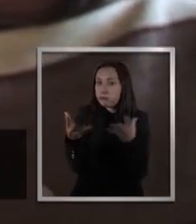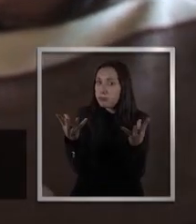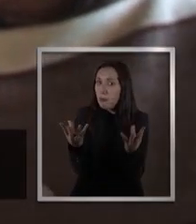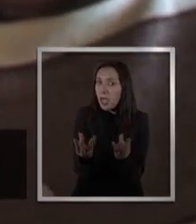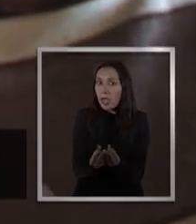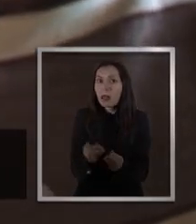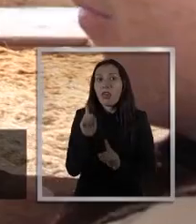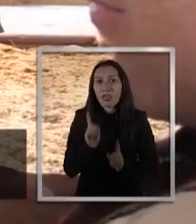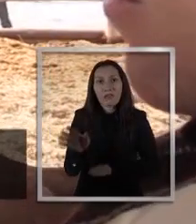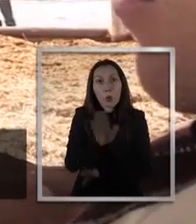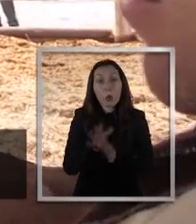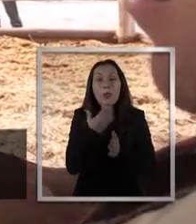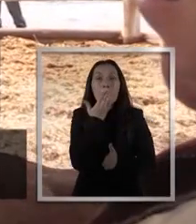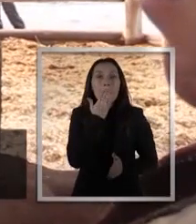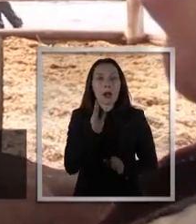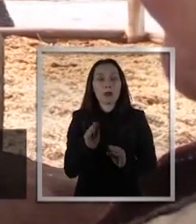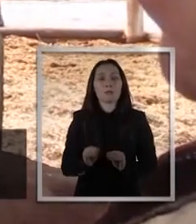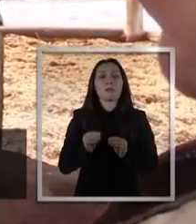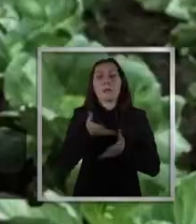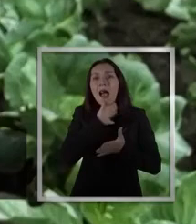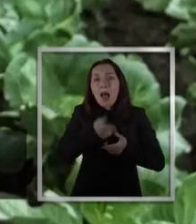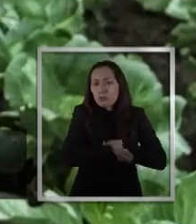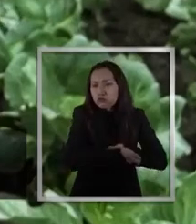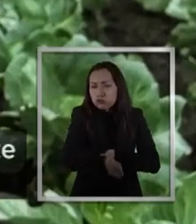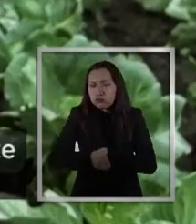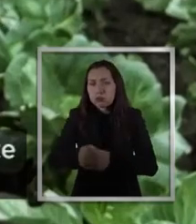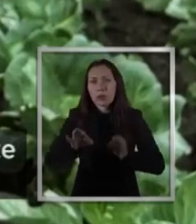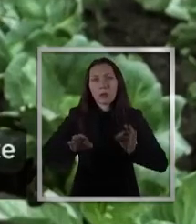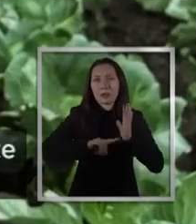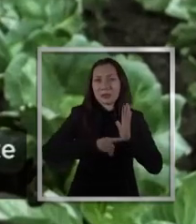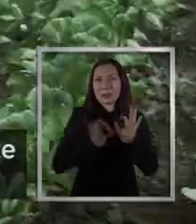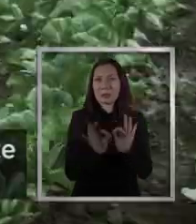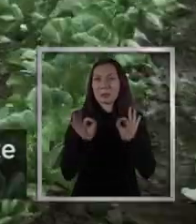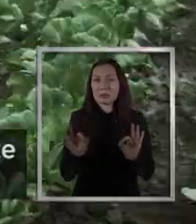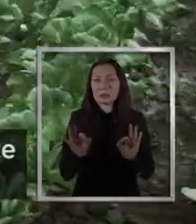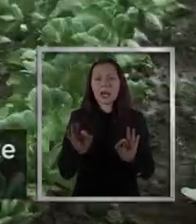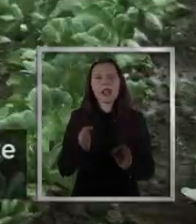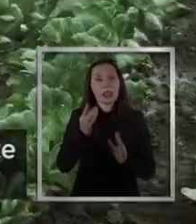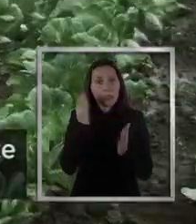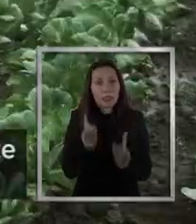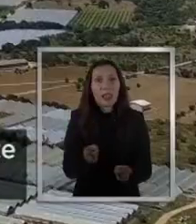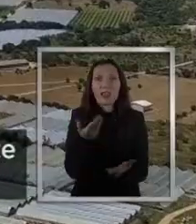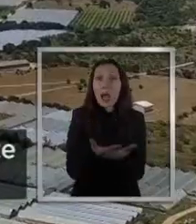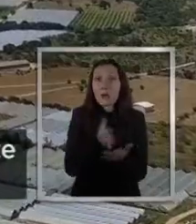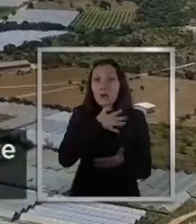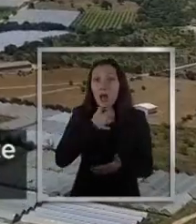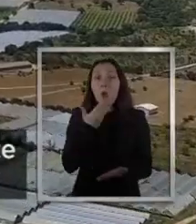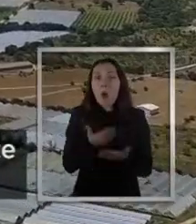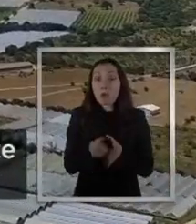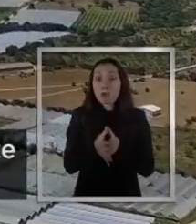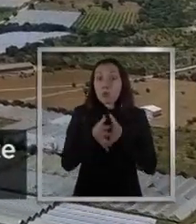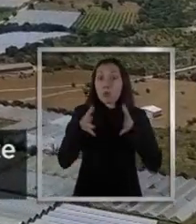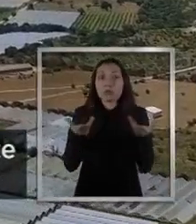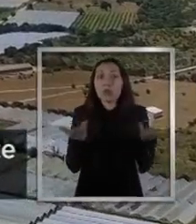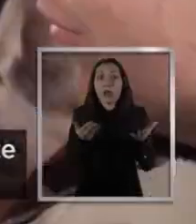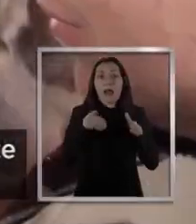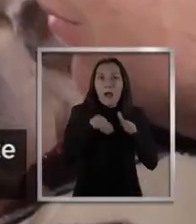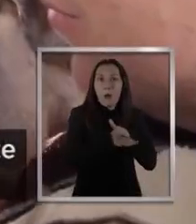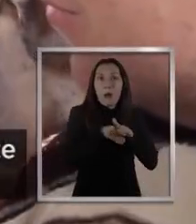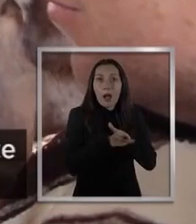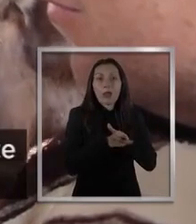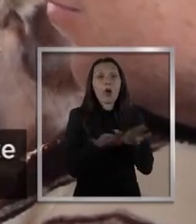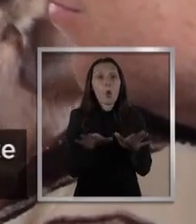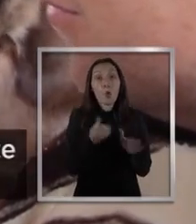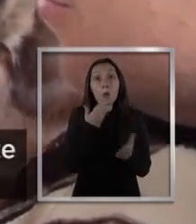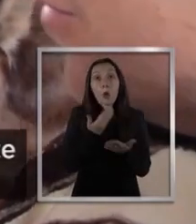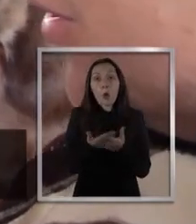que cuidarla mejor, tenemos que aplicar más riego tecnificado, tenemos que aprovechar el agua cuando es abundante para guardarla y